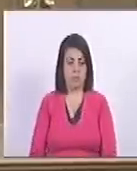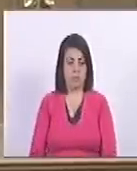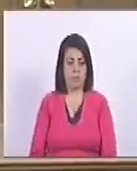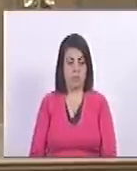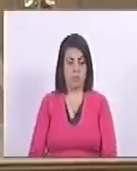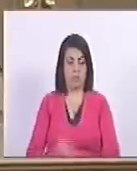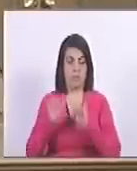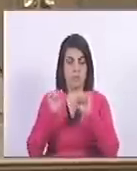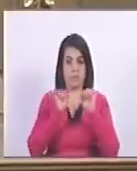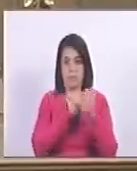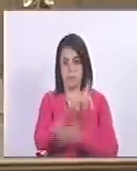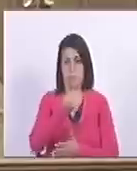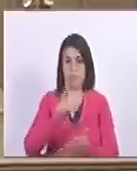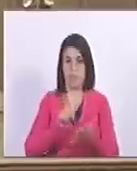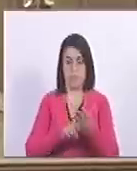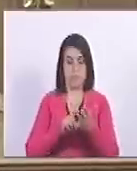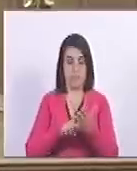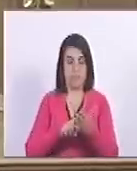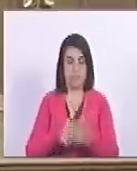para rechazar de manera categórica